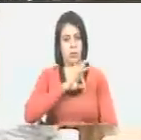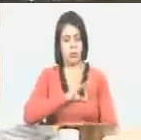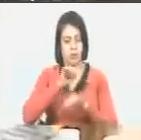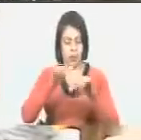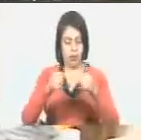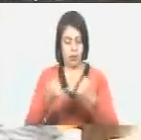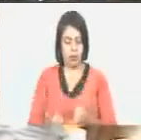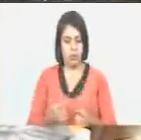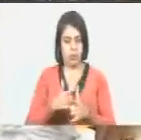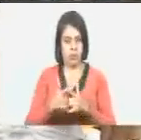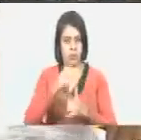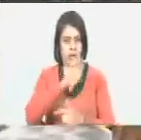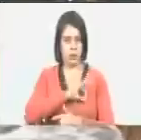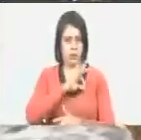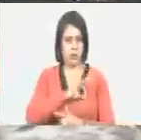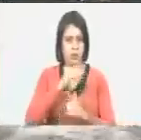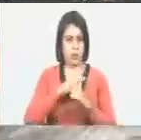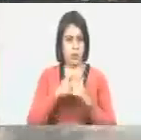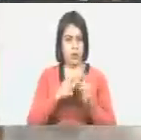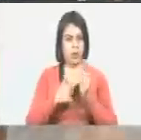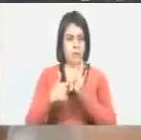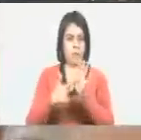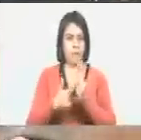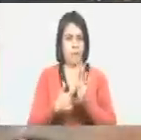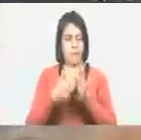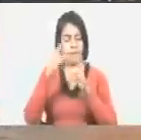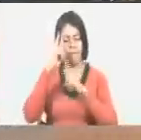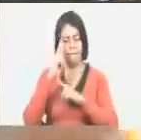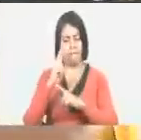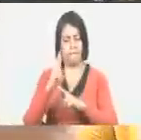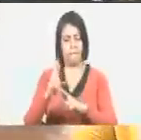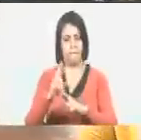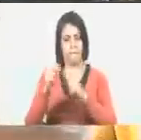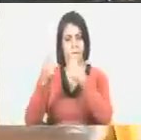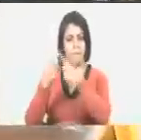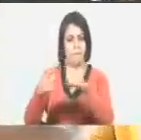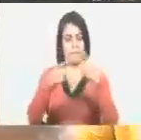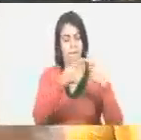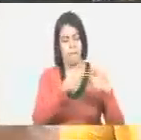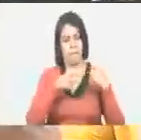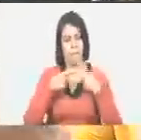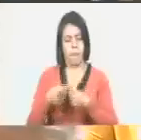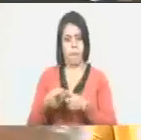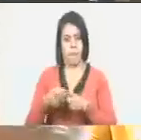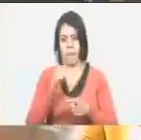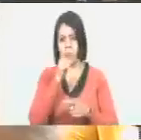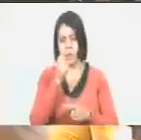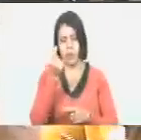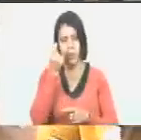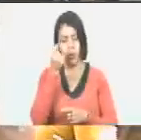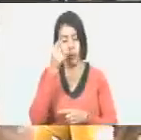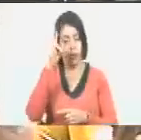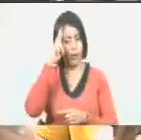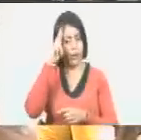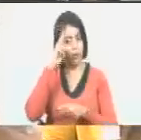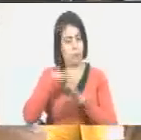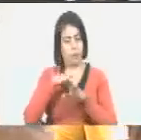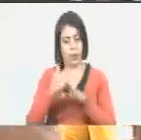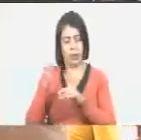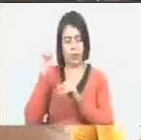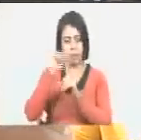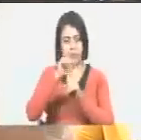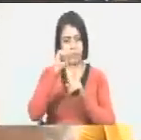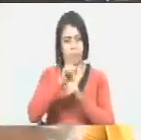contemporánea, en esta especie de sociedad del espectáculo, es el respeto a la diversidad. No hay ninguna razón para que las